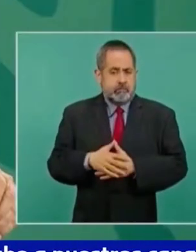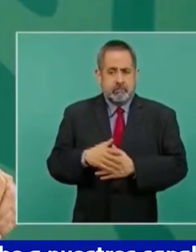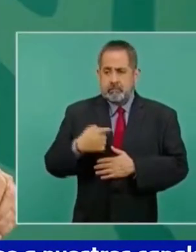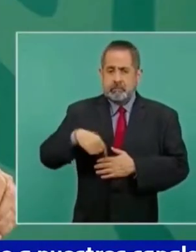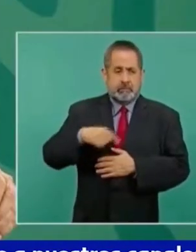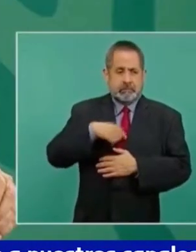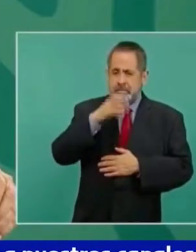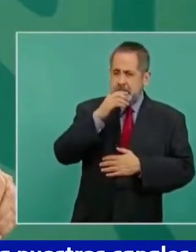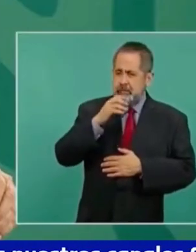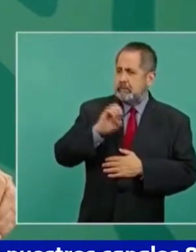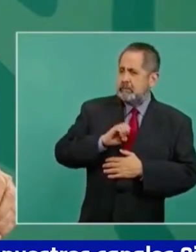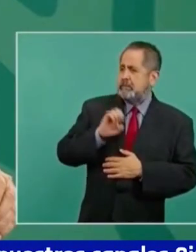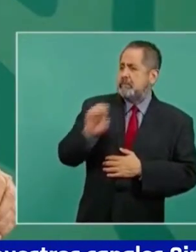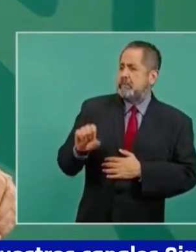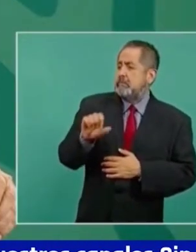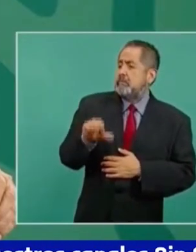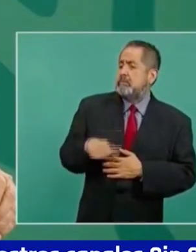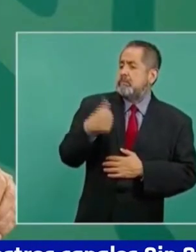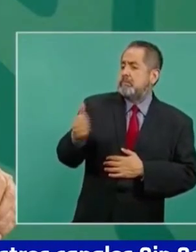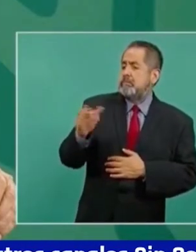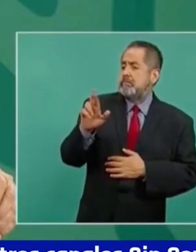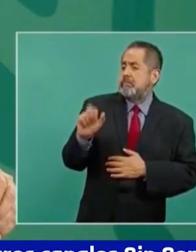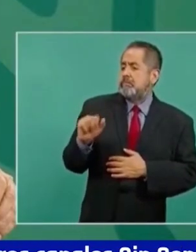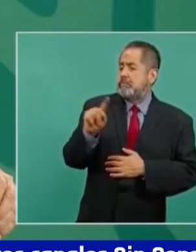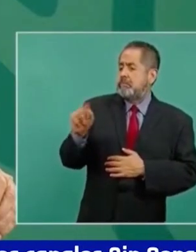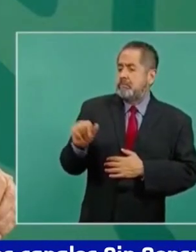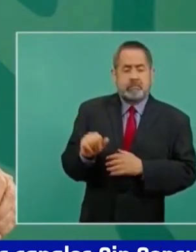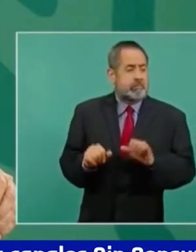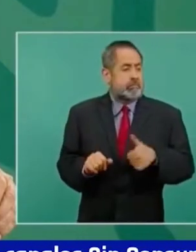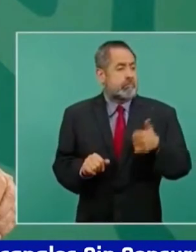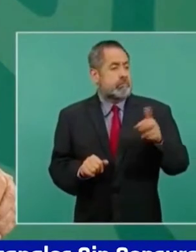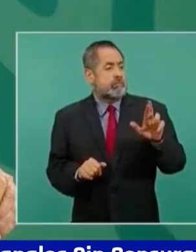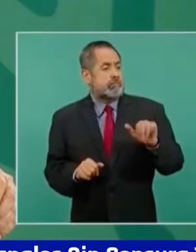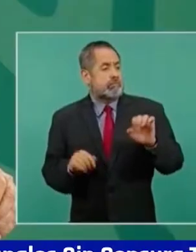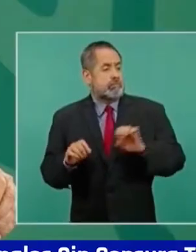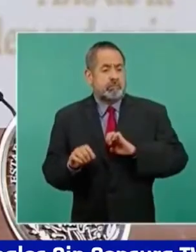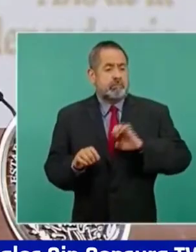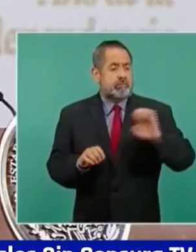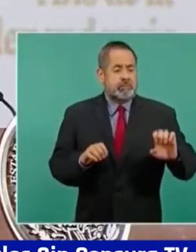racista? Es un absurdo.